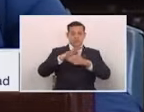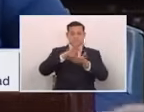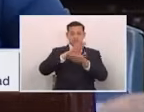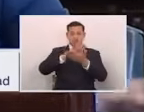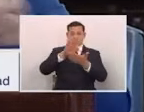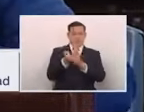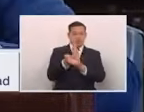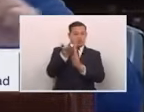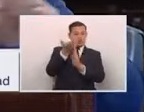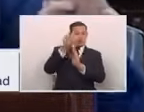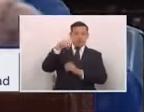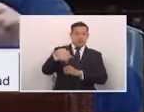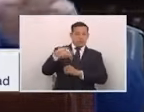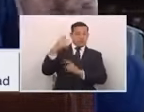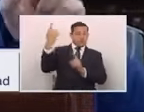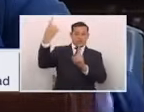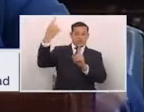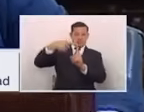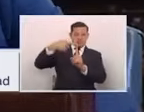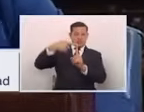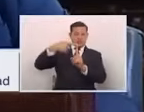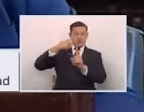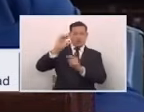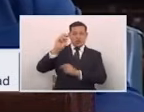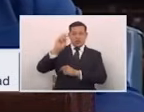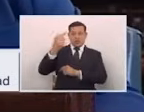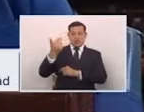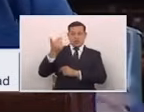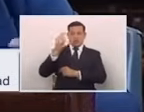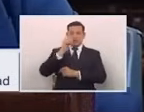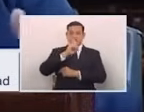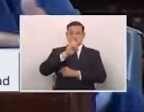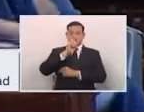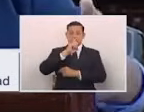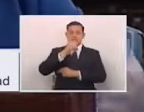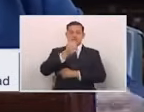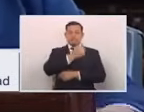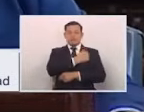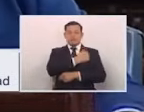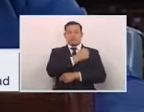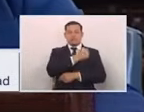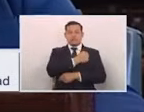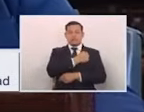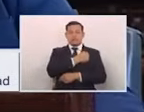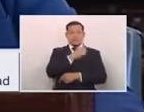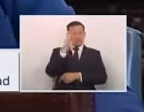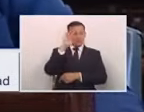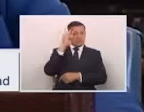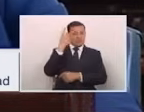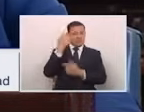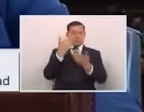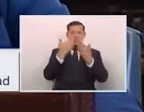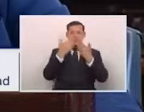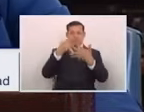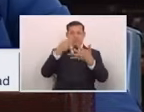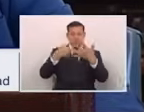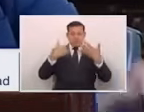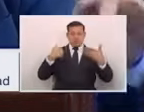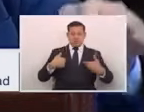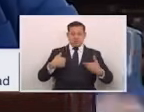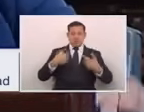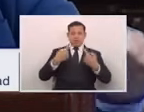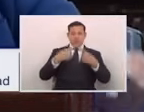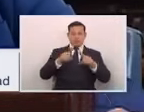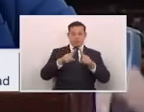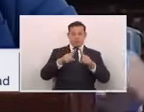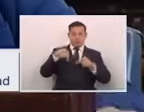sobresueldos. Aquí no va a mandar ninguna de esas ONGs que se dan golpes de pecho hablando de derechos humanos, pero